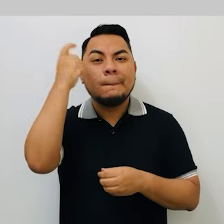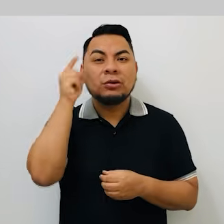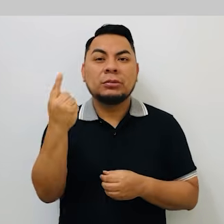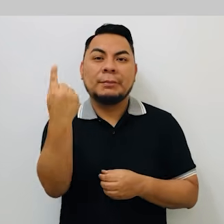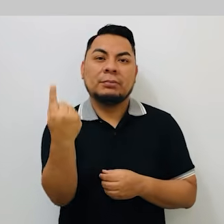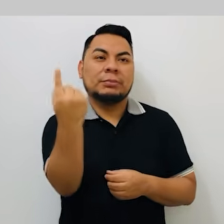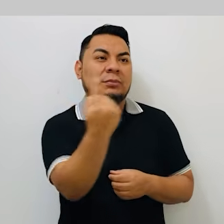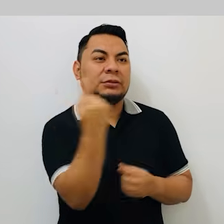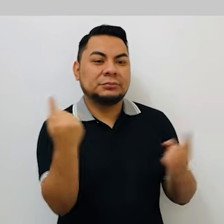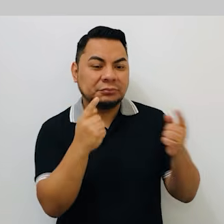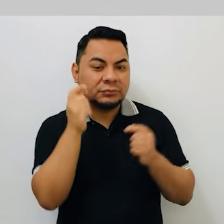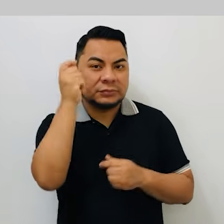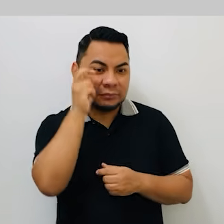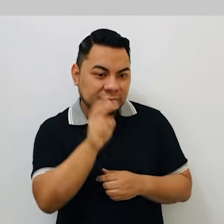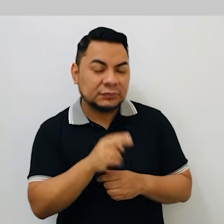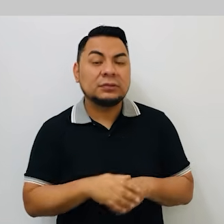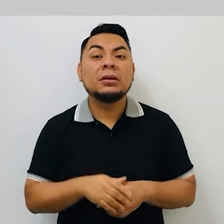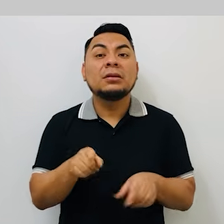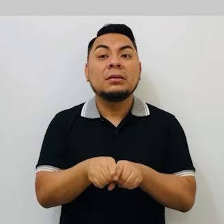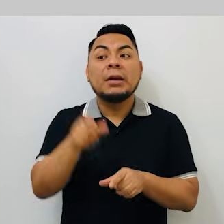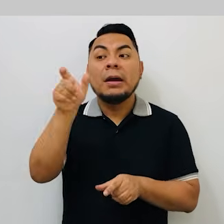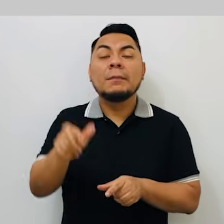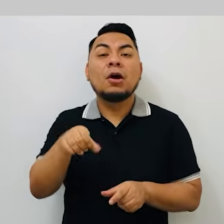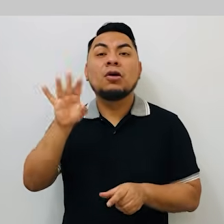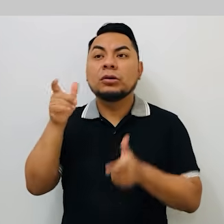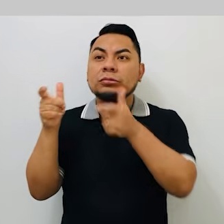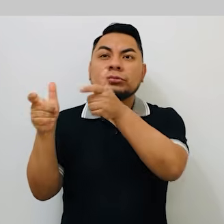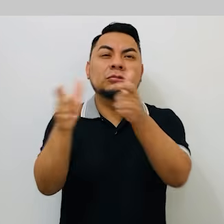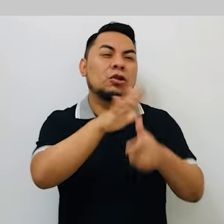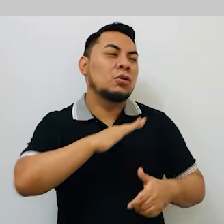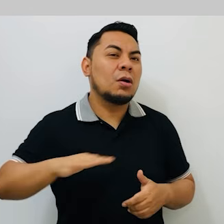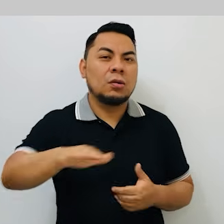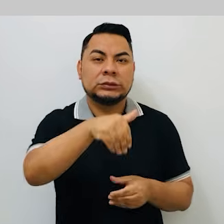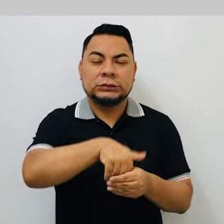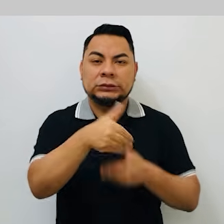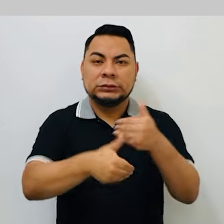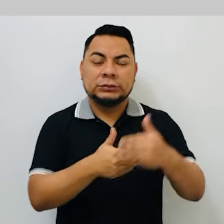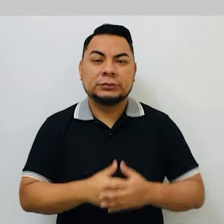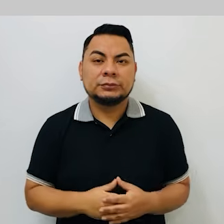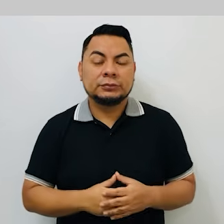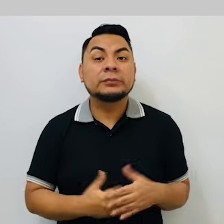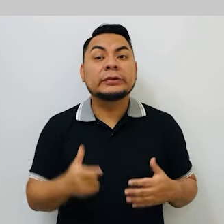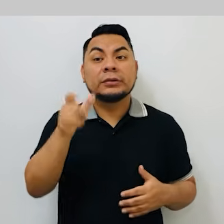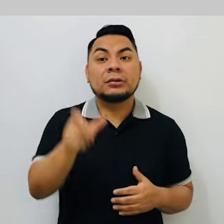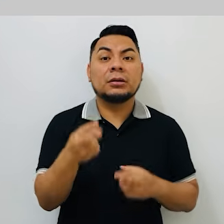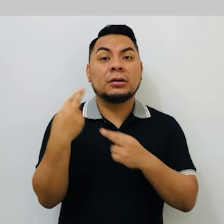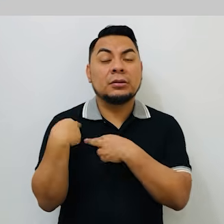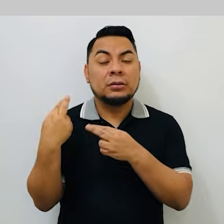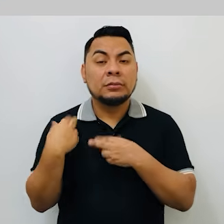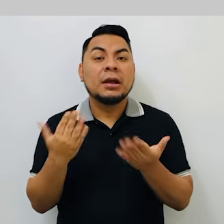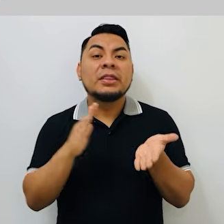las organizaciones políticas. Los observadores, que observarán el desarrollo de las elecciones.